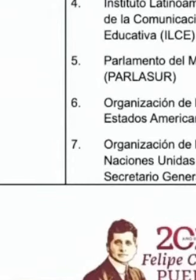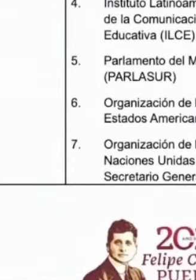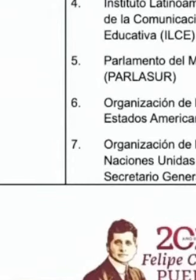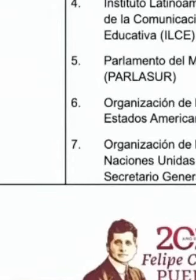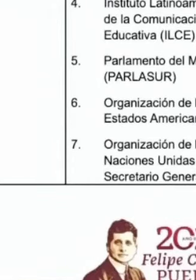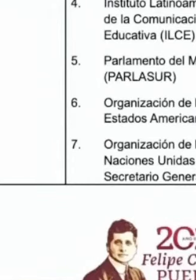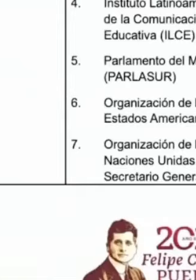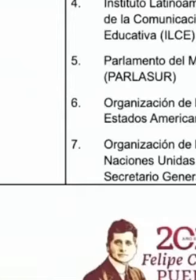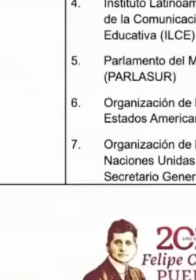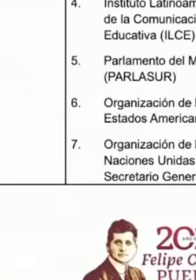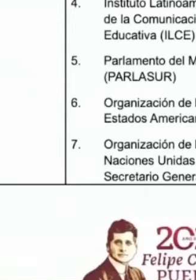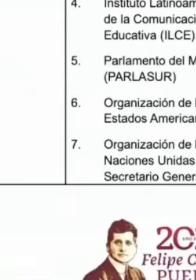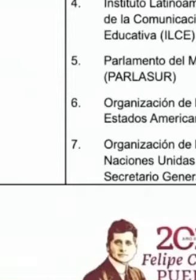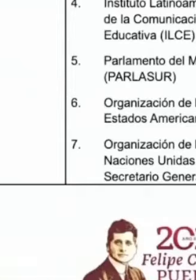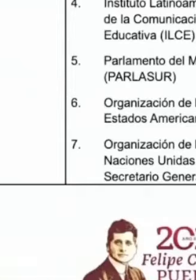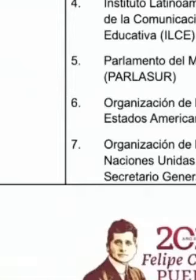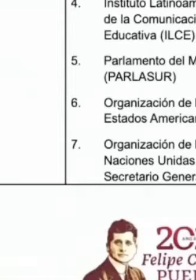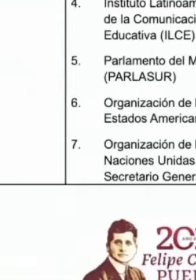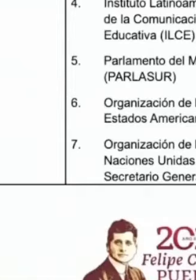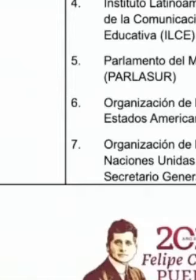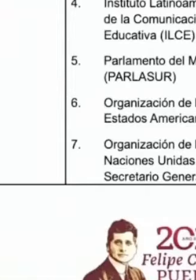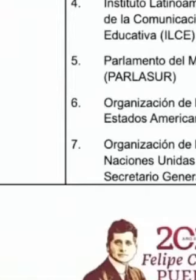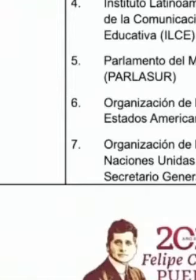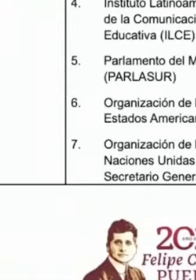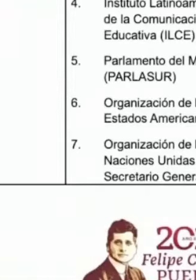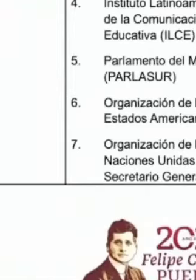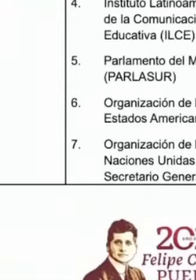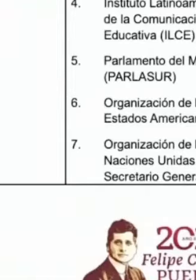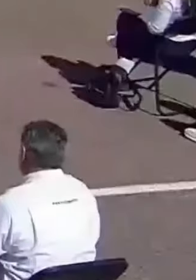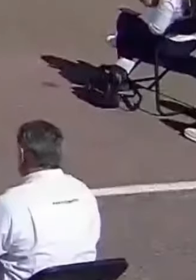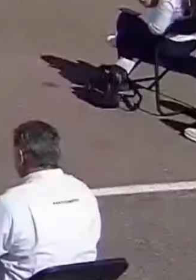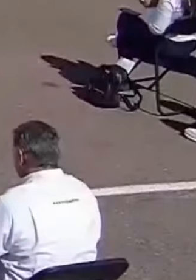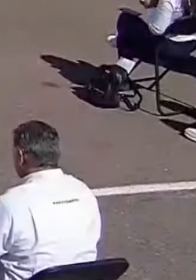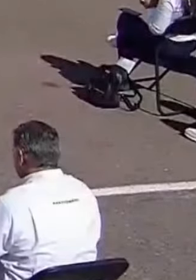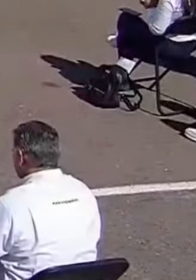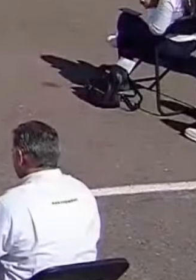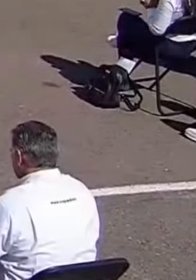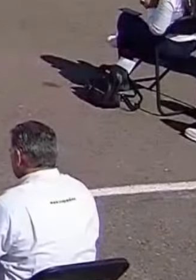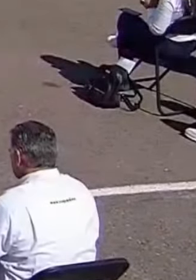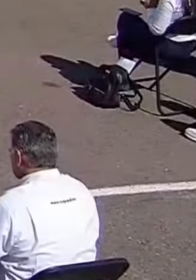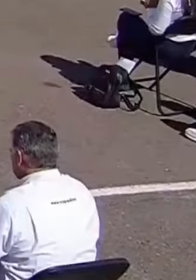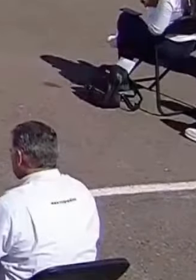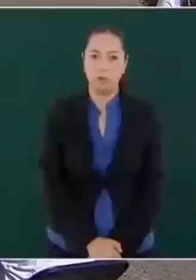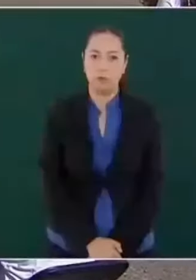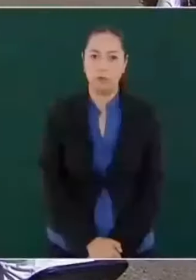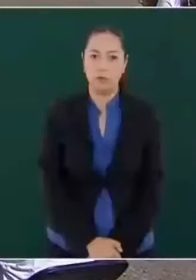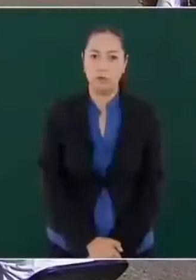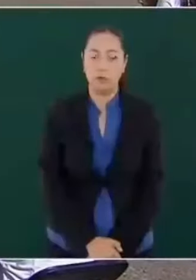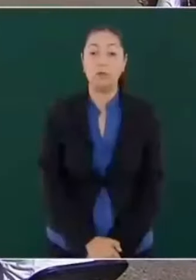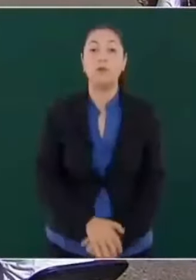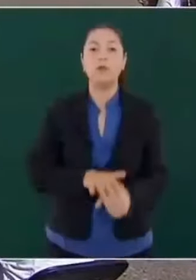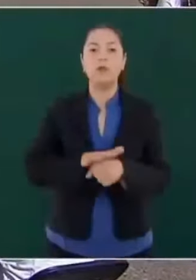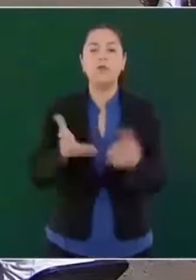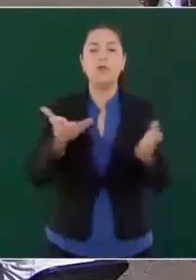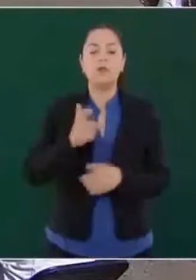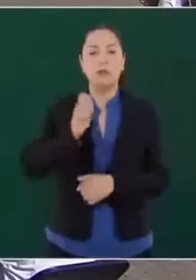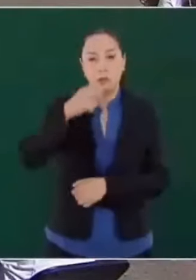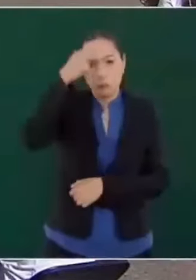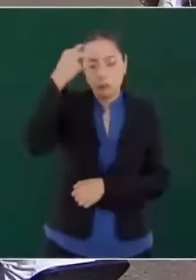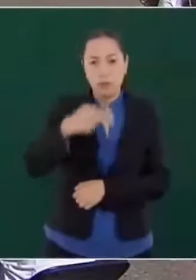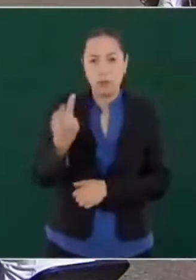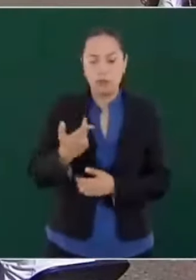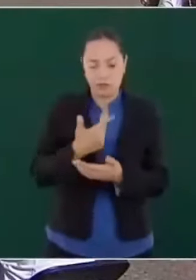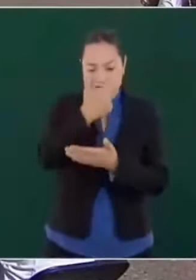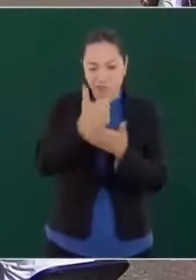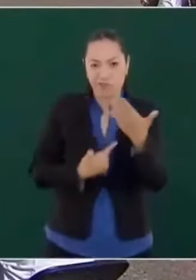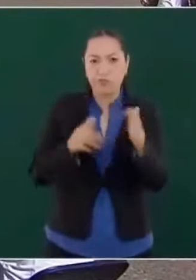cancilleres, proponiendo una reunión de presidentes. Y por último, ¿qué acciones son las que México va a tomar?